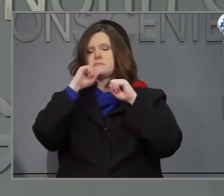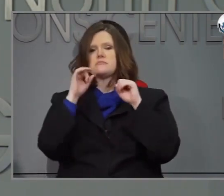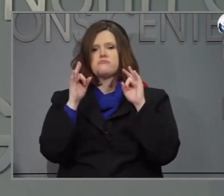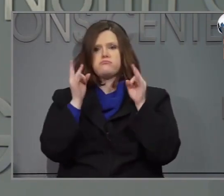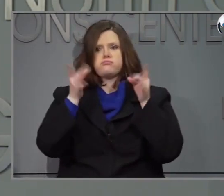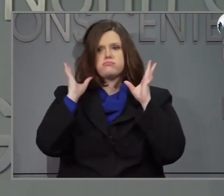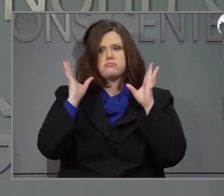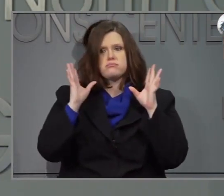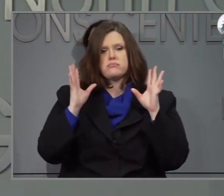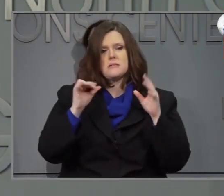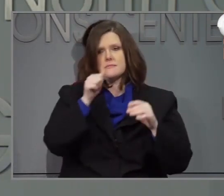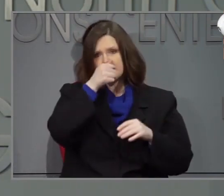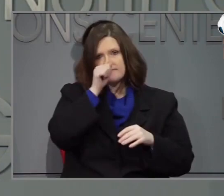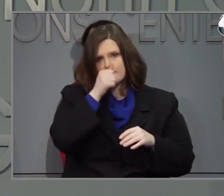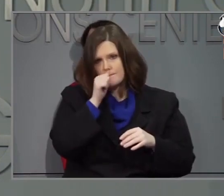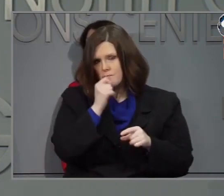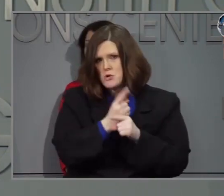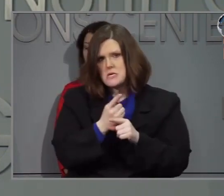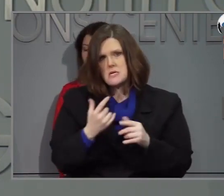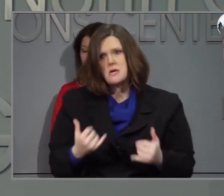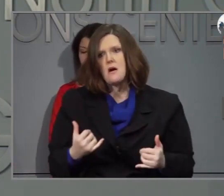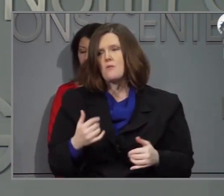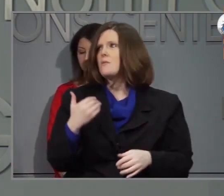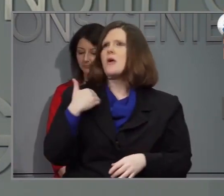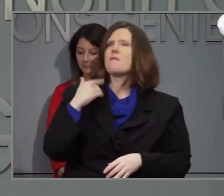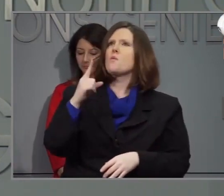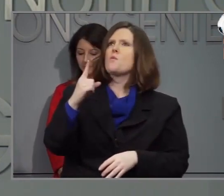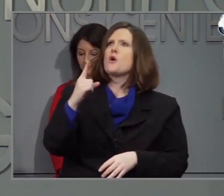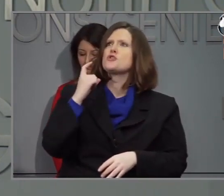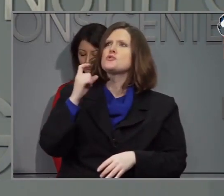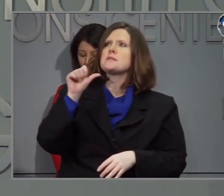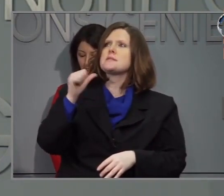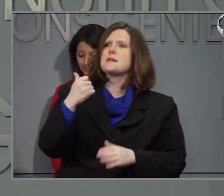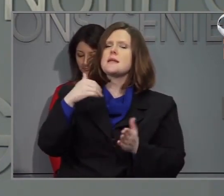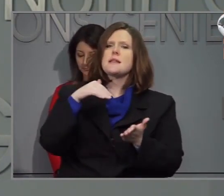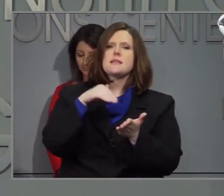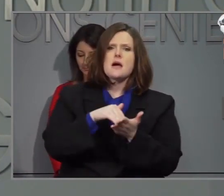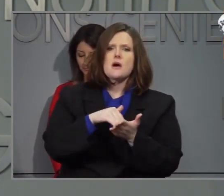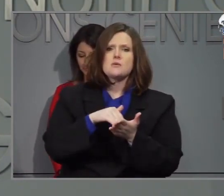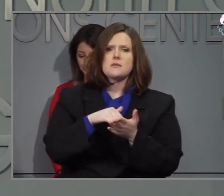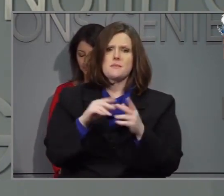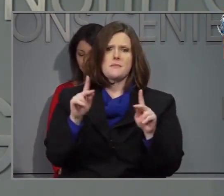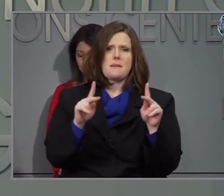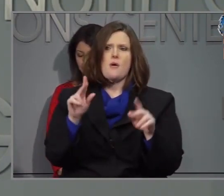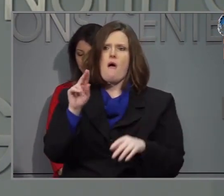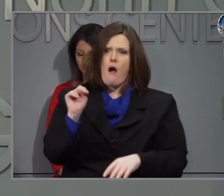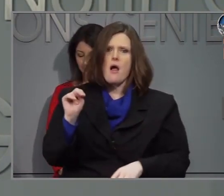están sufriendo en este momento muchas familias tenemos 110.000